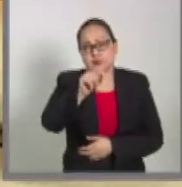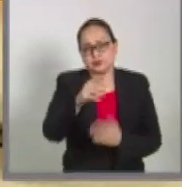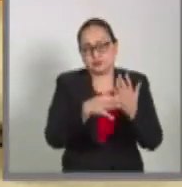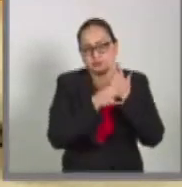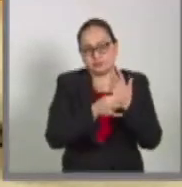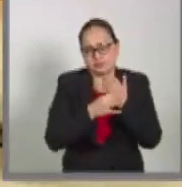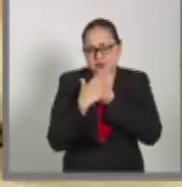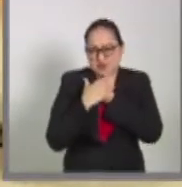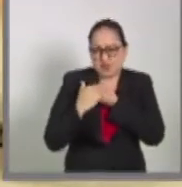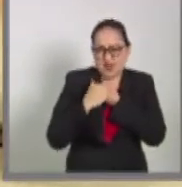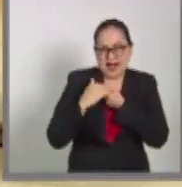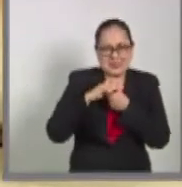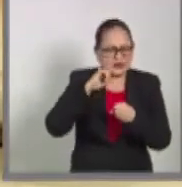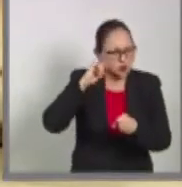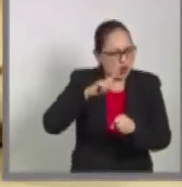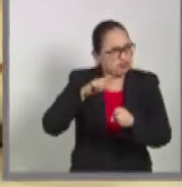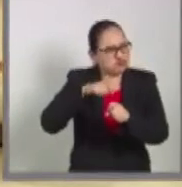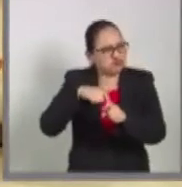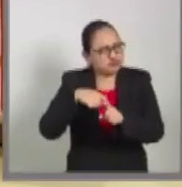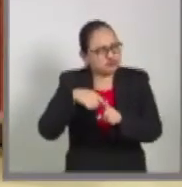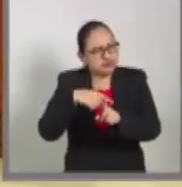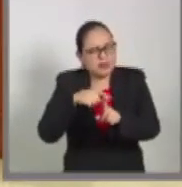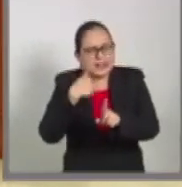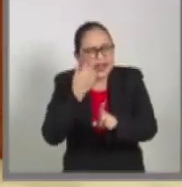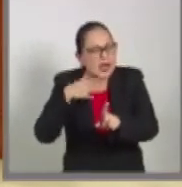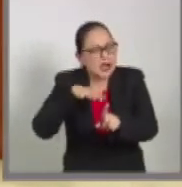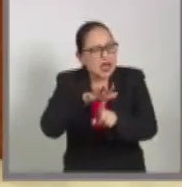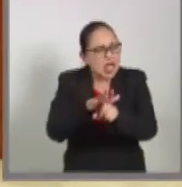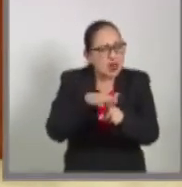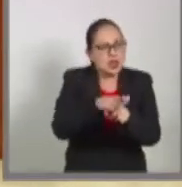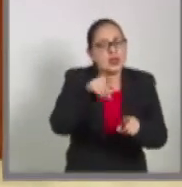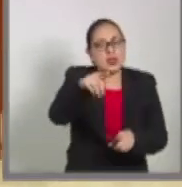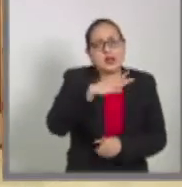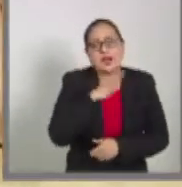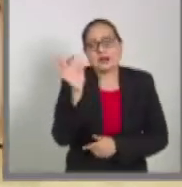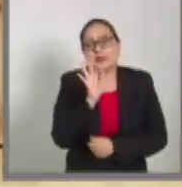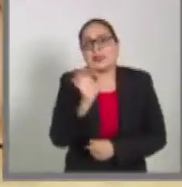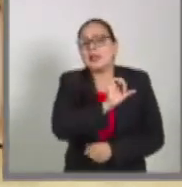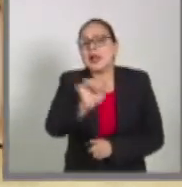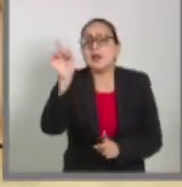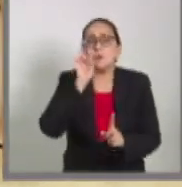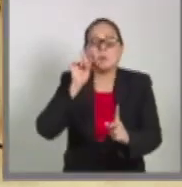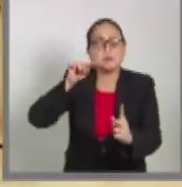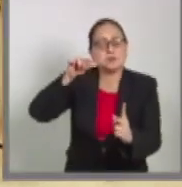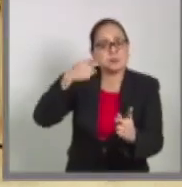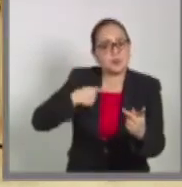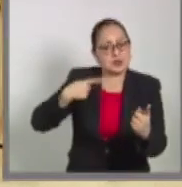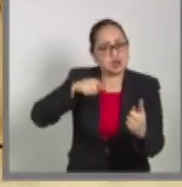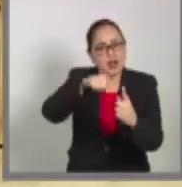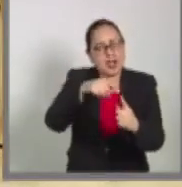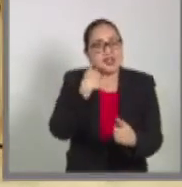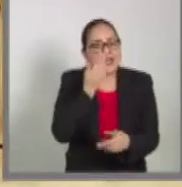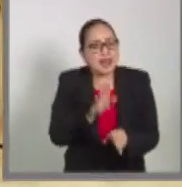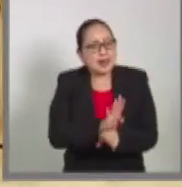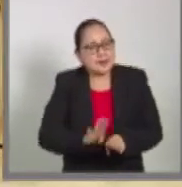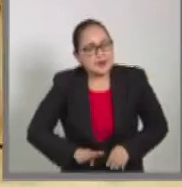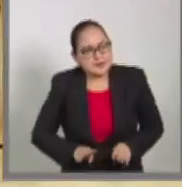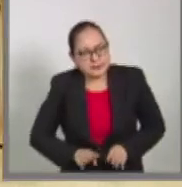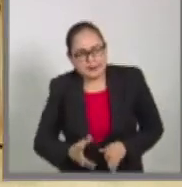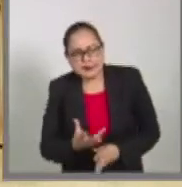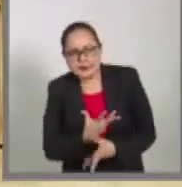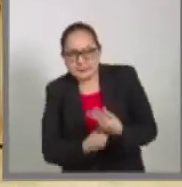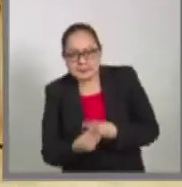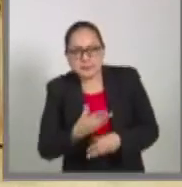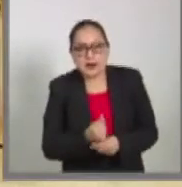acoso sexual puede presentarse cuando la condiciona a la víctima para obtener algún beneficio laboral,